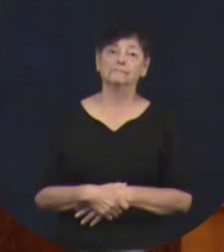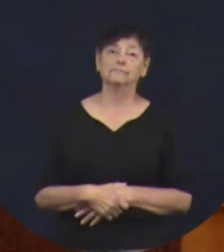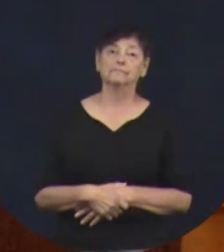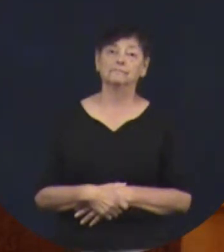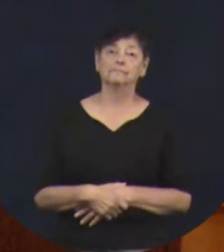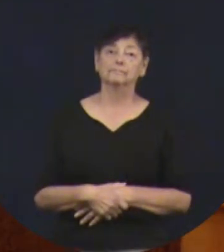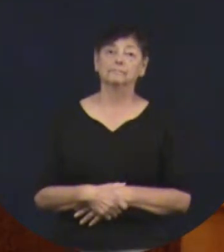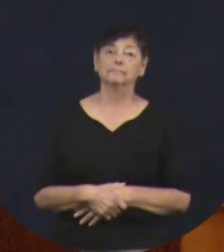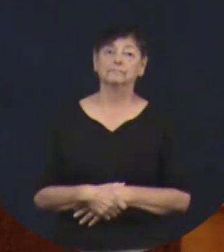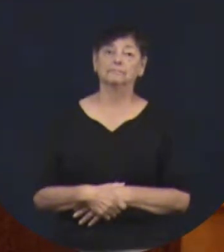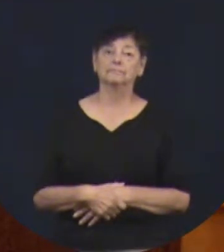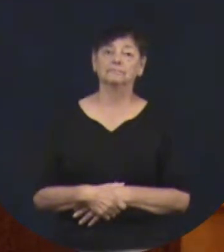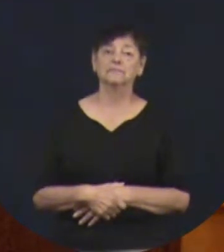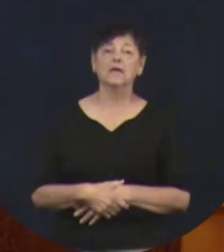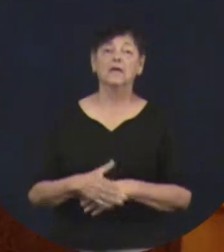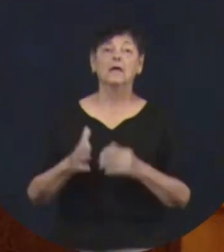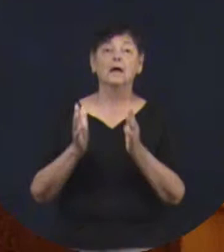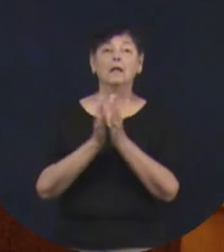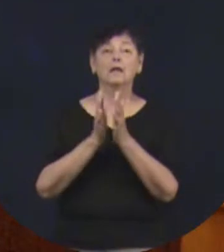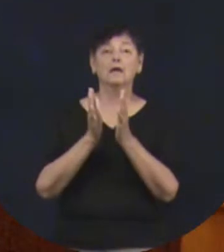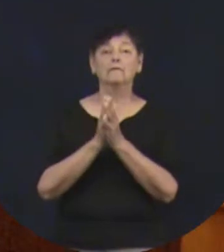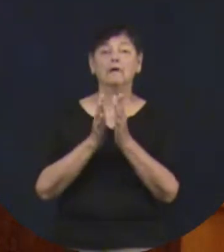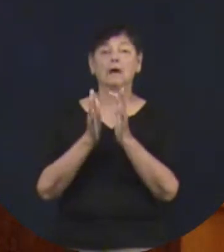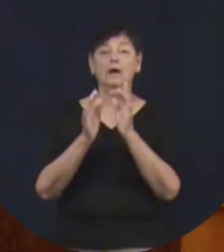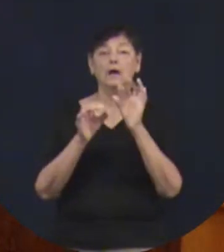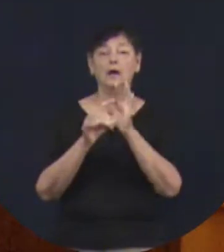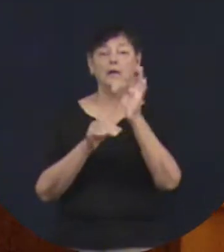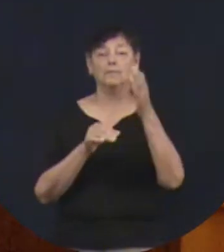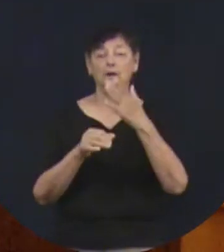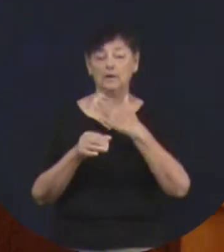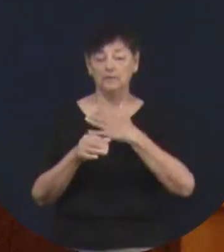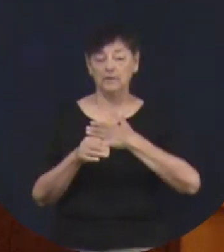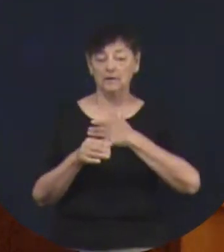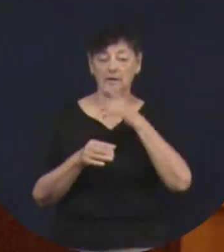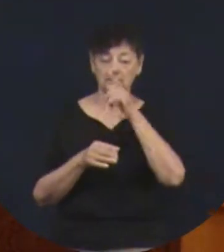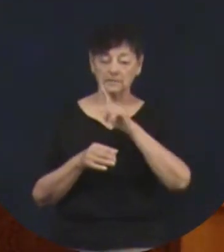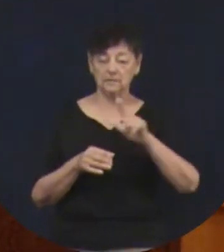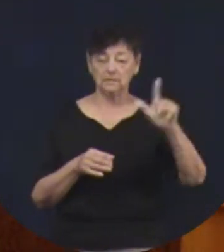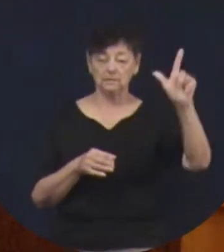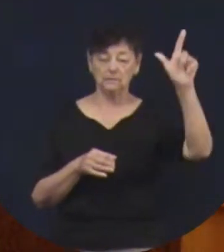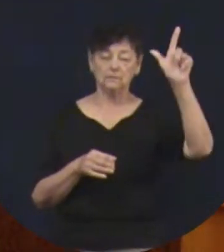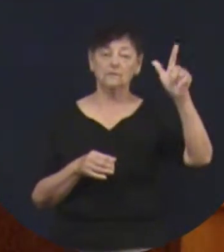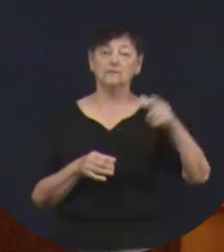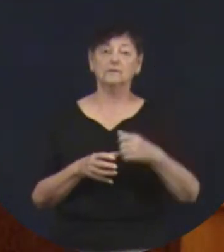Alaba, alma mía, al Señor.